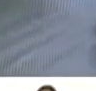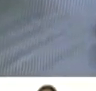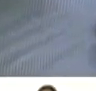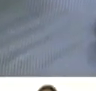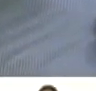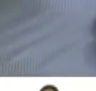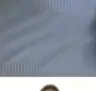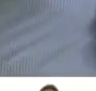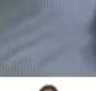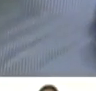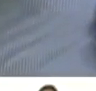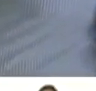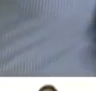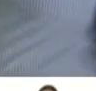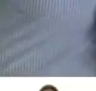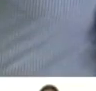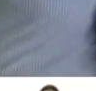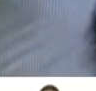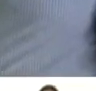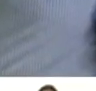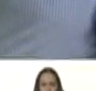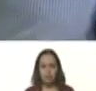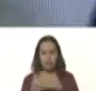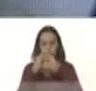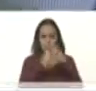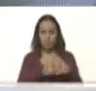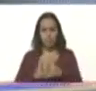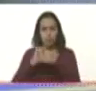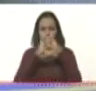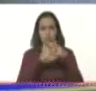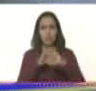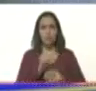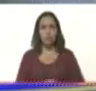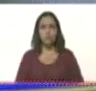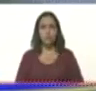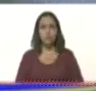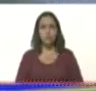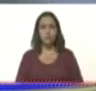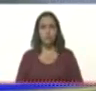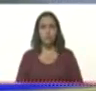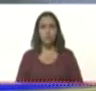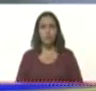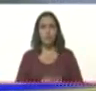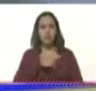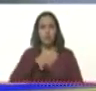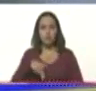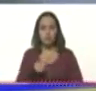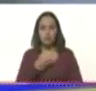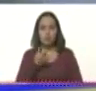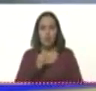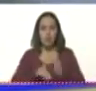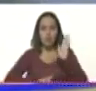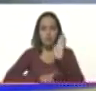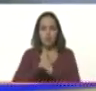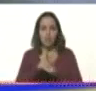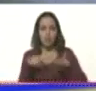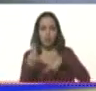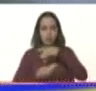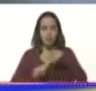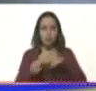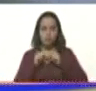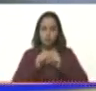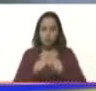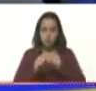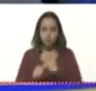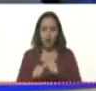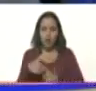que a pesar de la guerra económica impuesta por el imperialismo norteamericano, estamos desarrollando obra, la revolución continúa